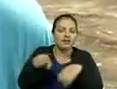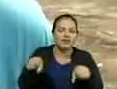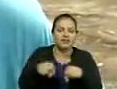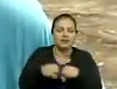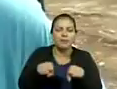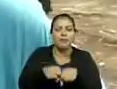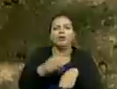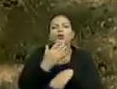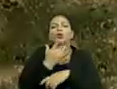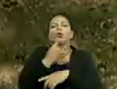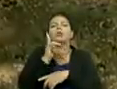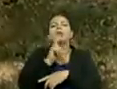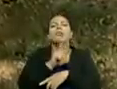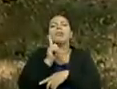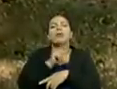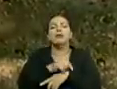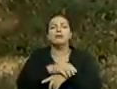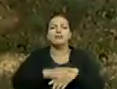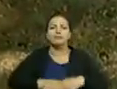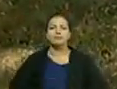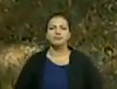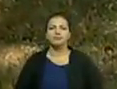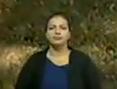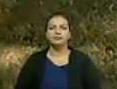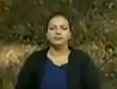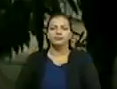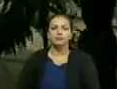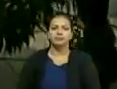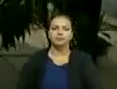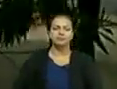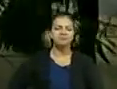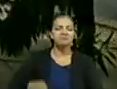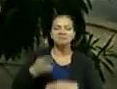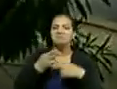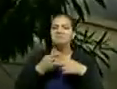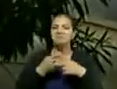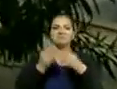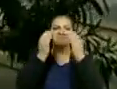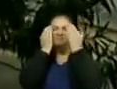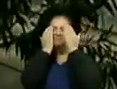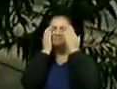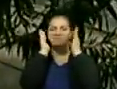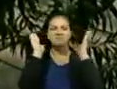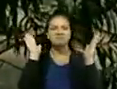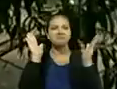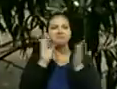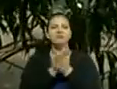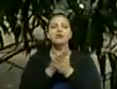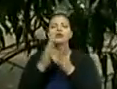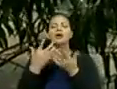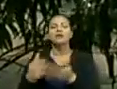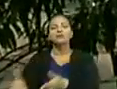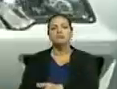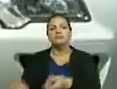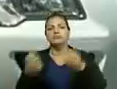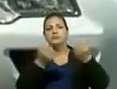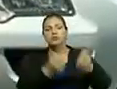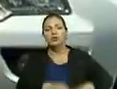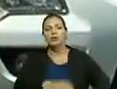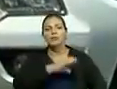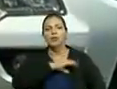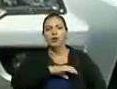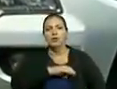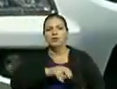color negro. Los vestigios de quien en vida fue, por ahora, un NN, fueron trasladados al laboratorio de